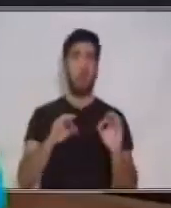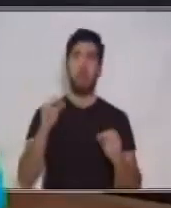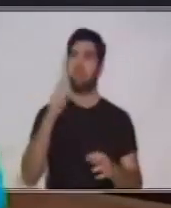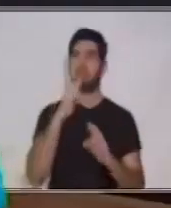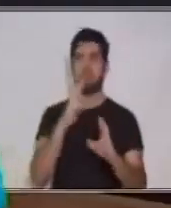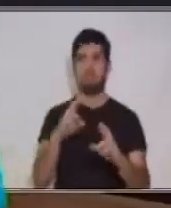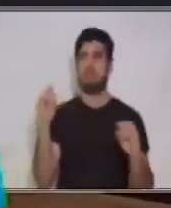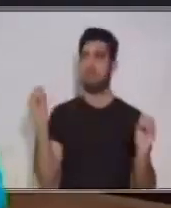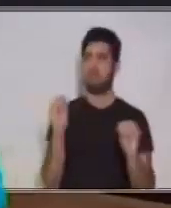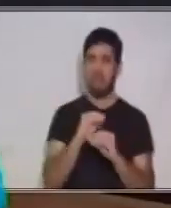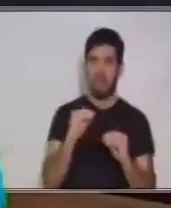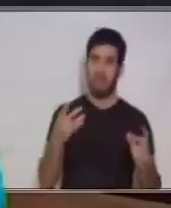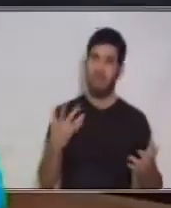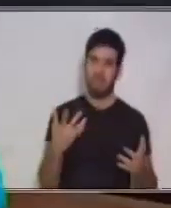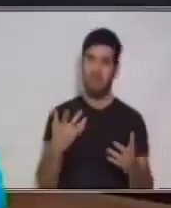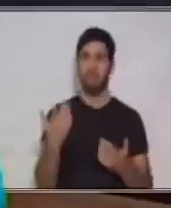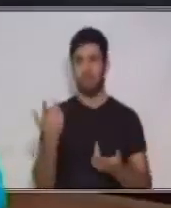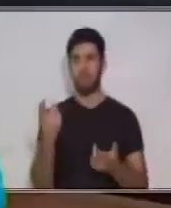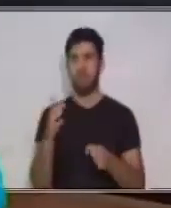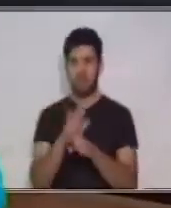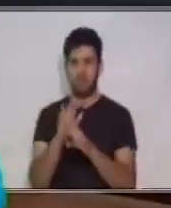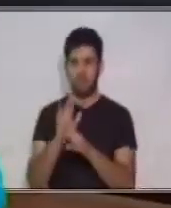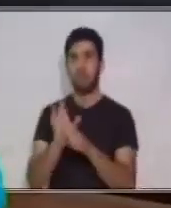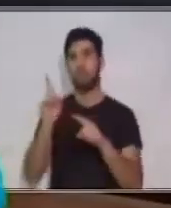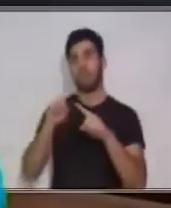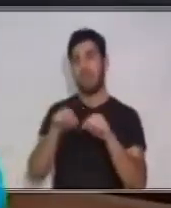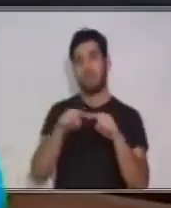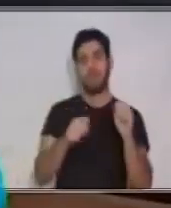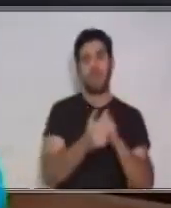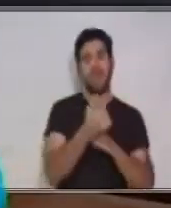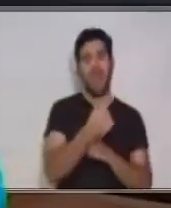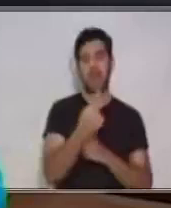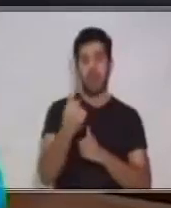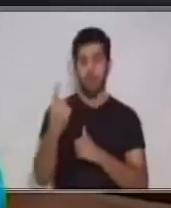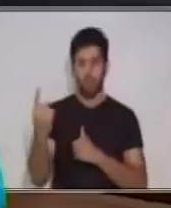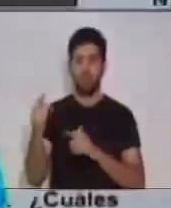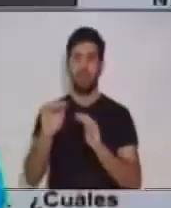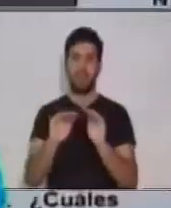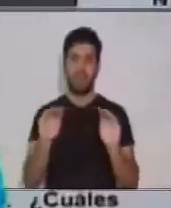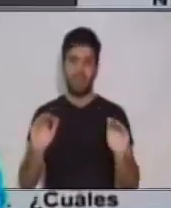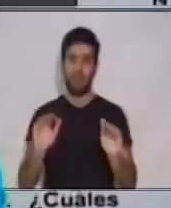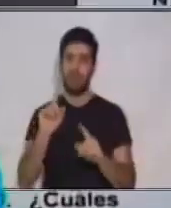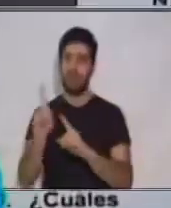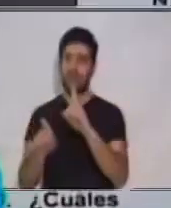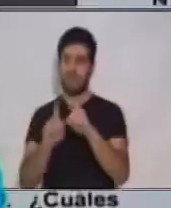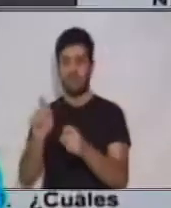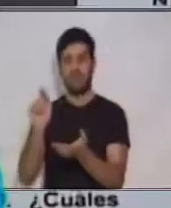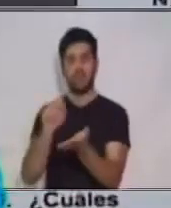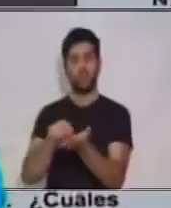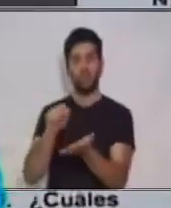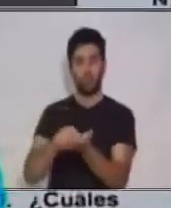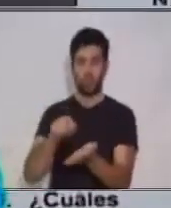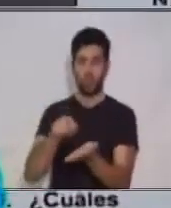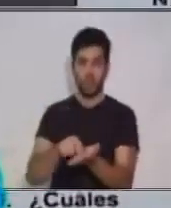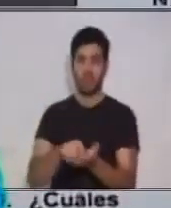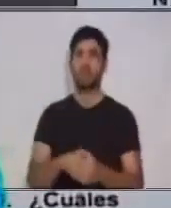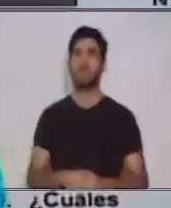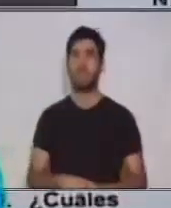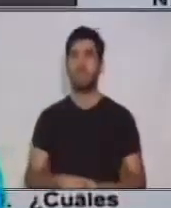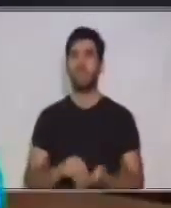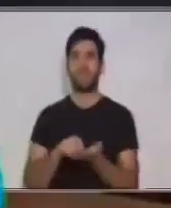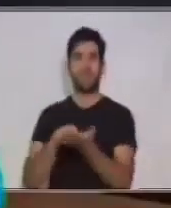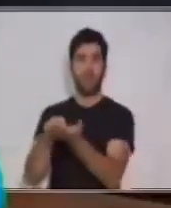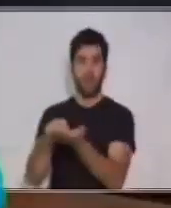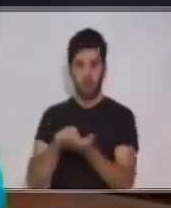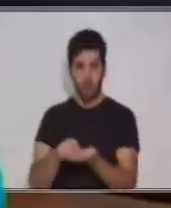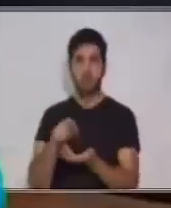¿verdad? Y digamos a ninguna opción. Eso depende de cada encuestado. Entonces, para esto vamos a utilizar la